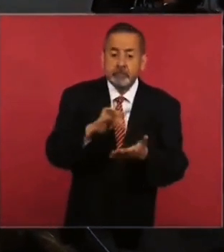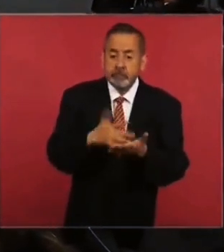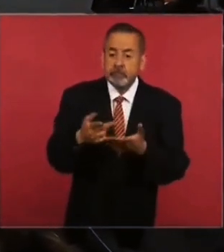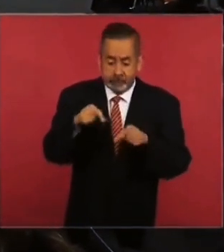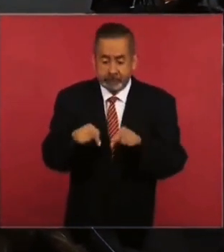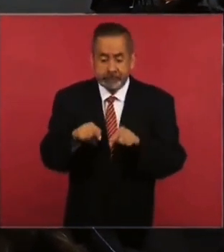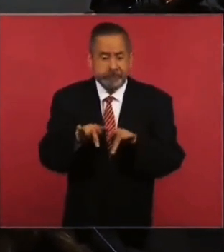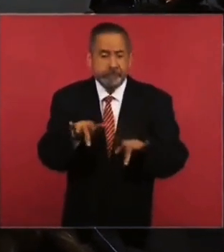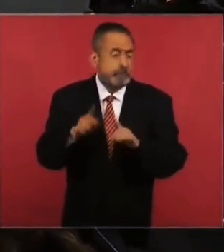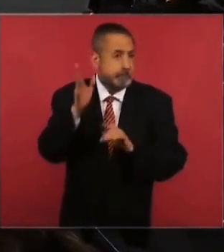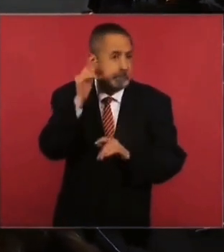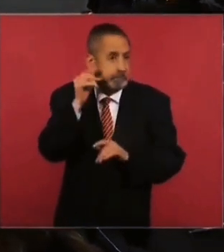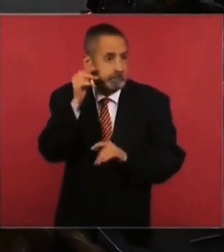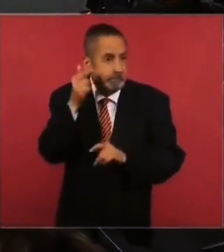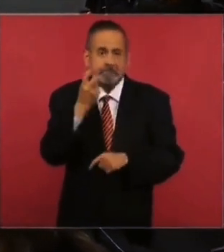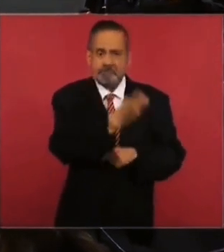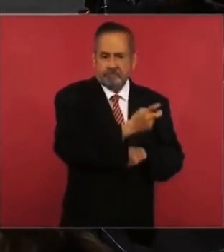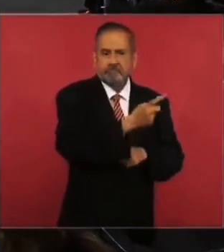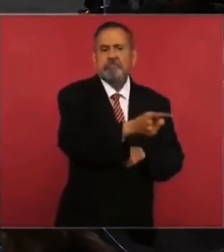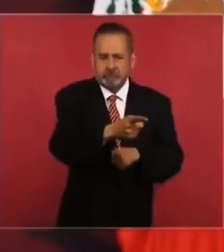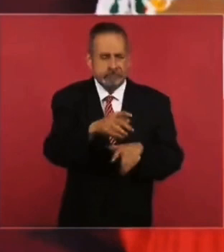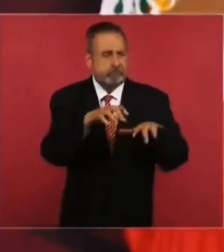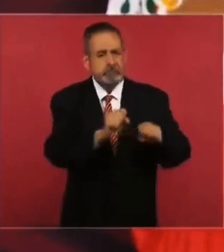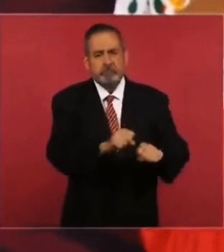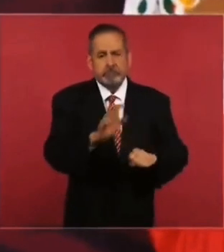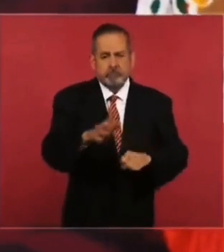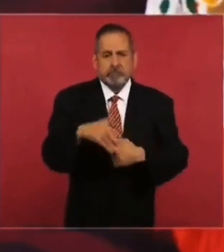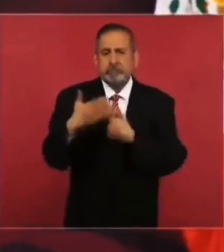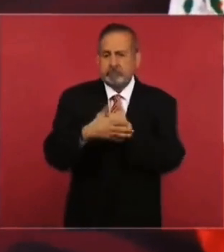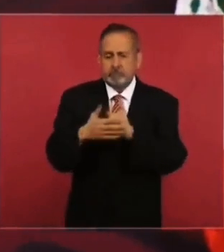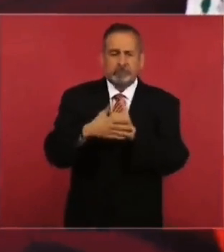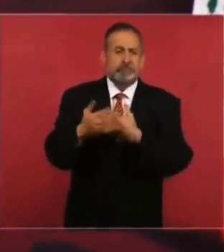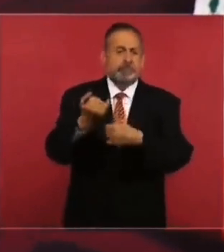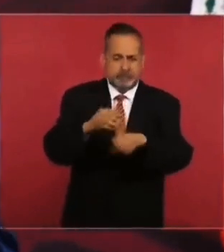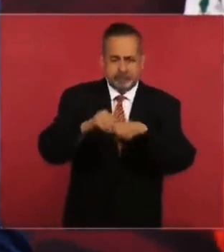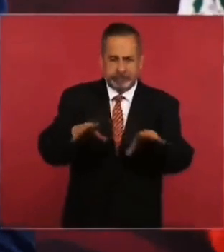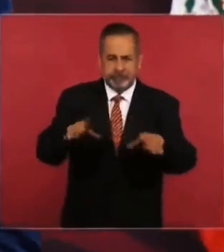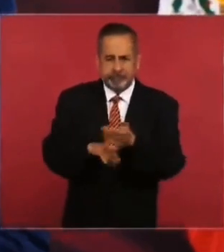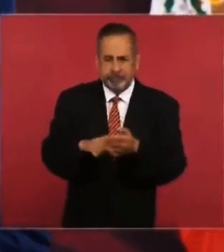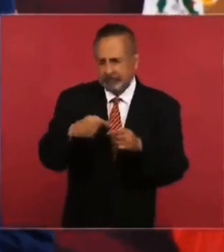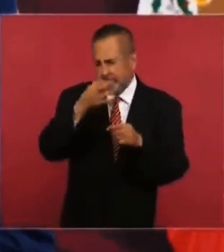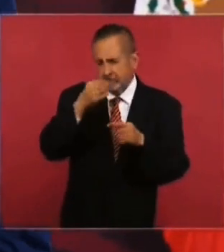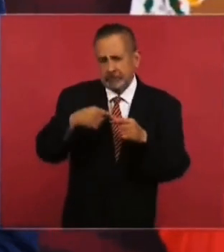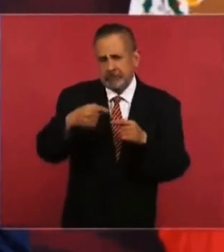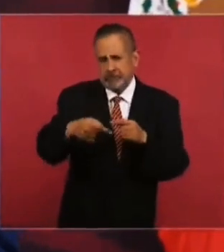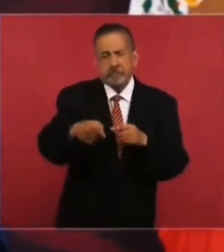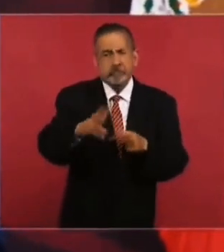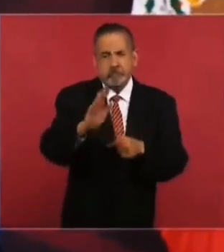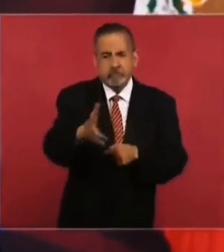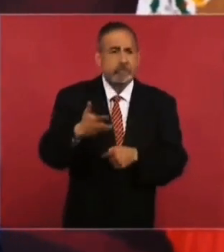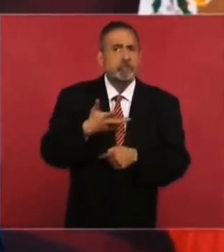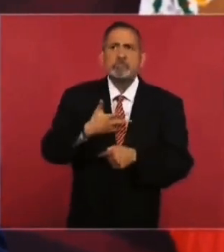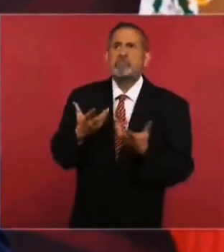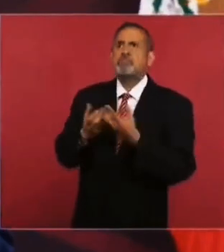hay órdenes de aprehensión. Todo esto se va a informar en unos días más. Yo tengo una